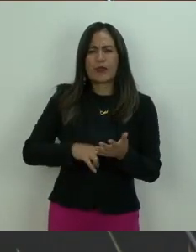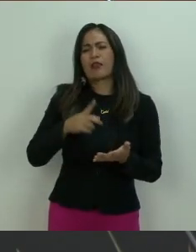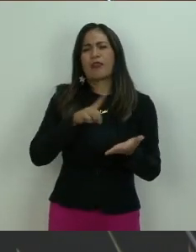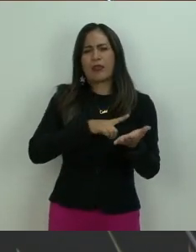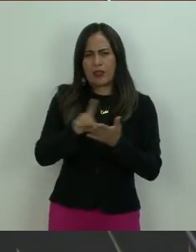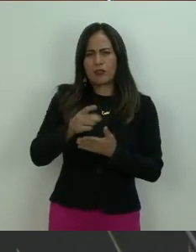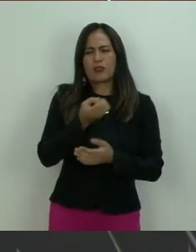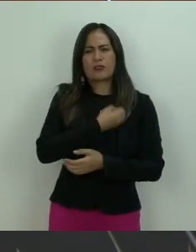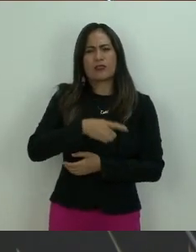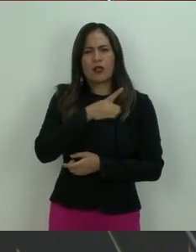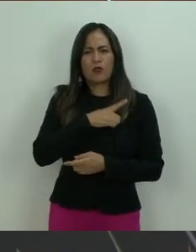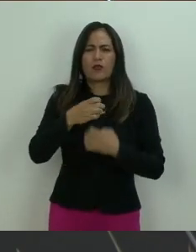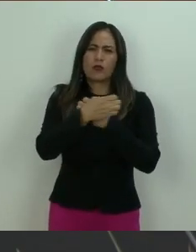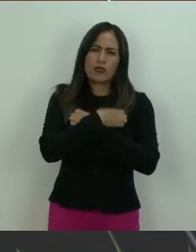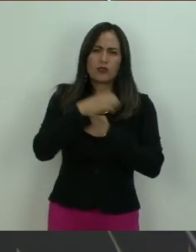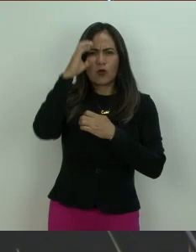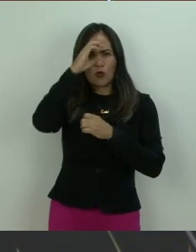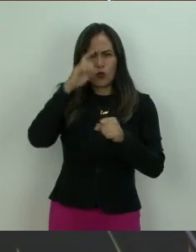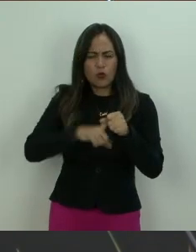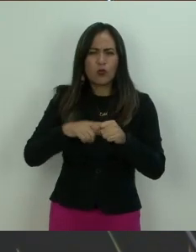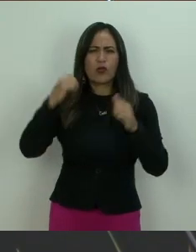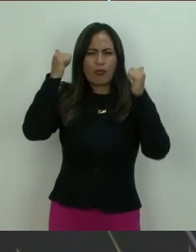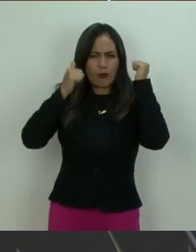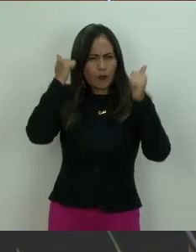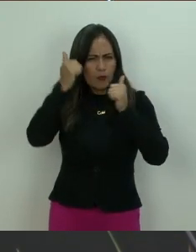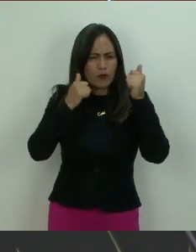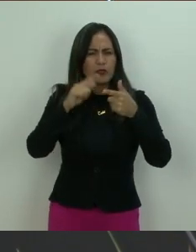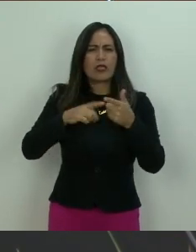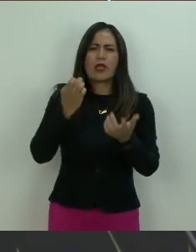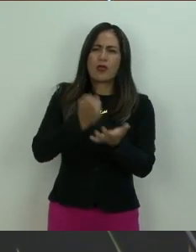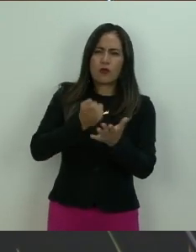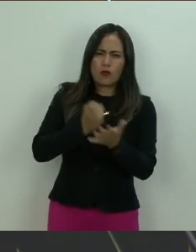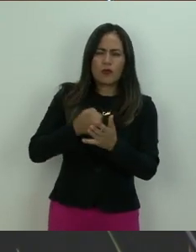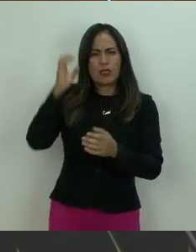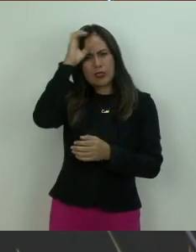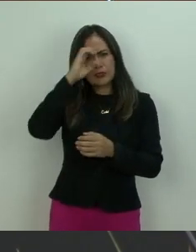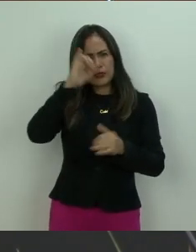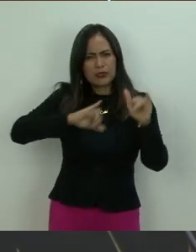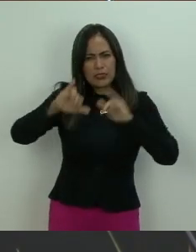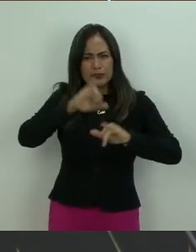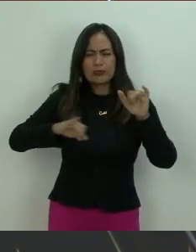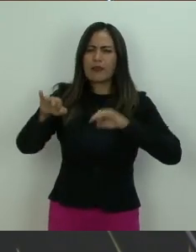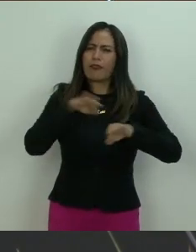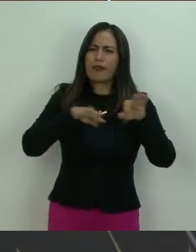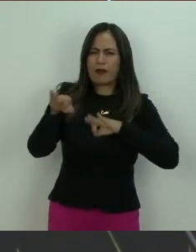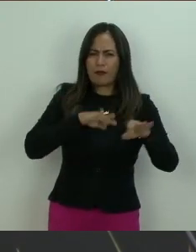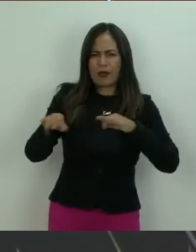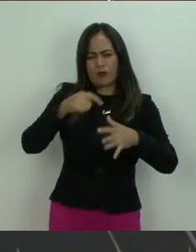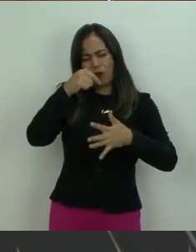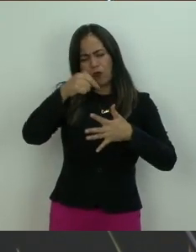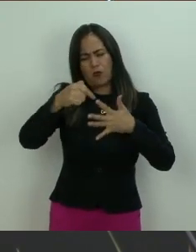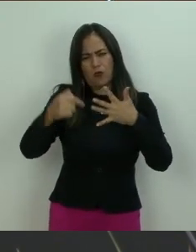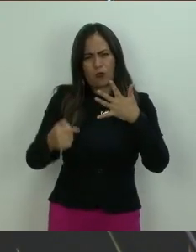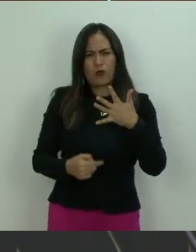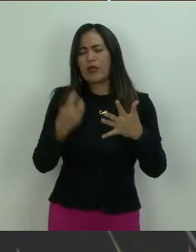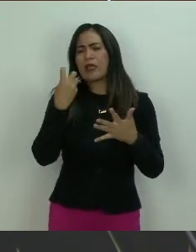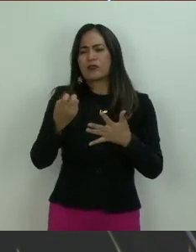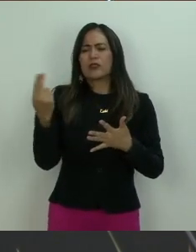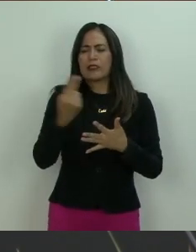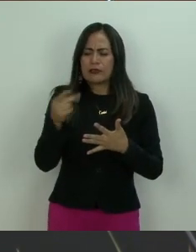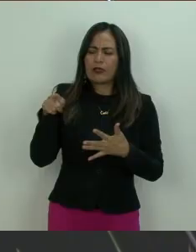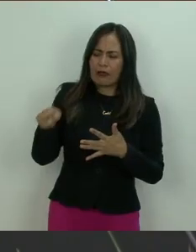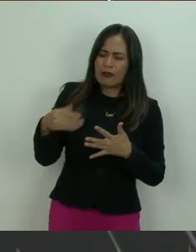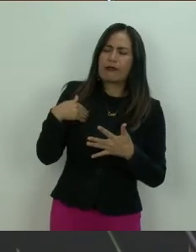la educación, la cultura, la antropología, la economía, la ciencia y el trabajo son factores necesarios para entender sus